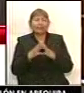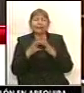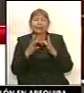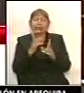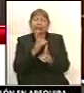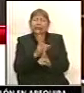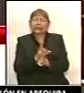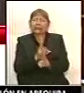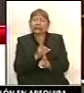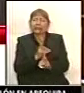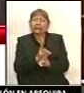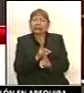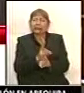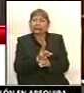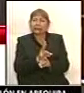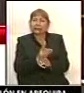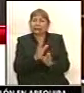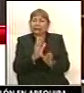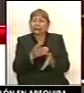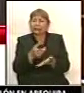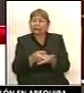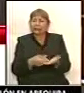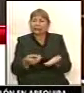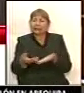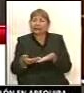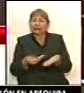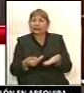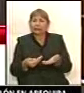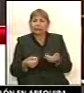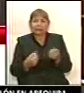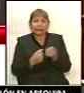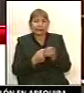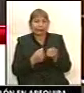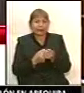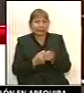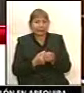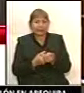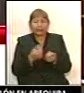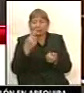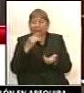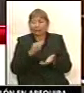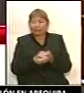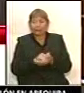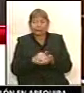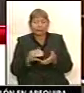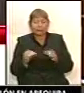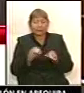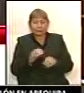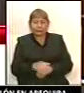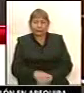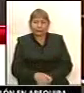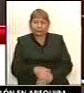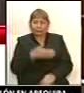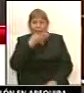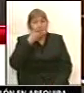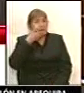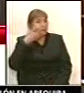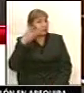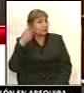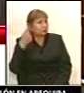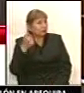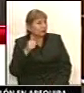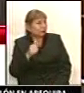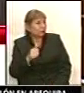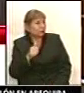cuidado en el sistema de cobranzas, en el sistema de fortalecimiento para hacer que lo mejor